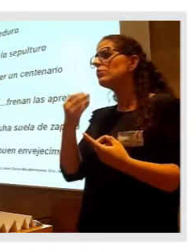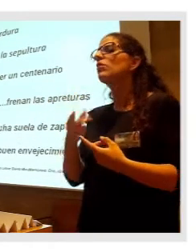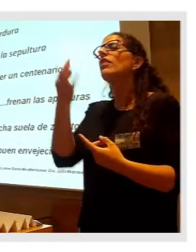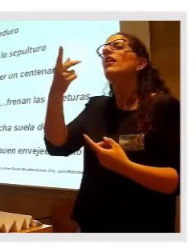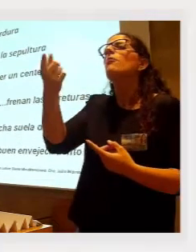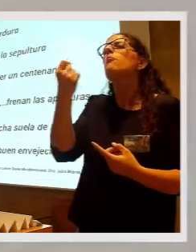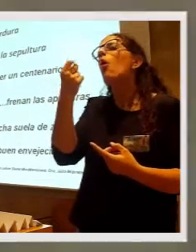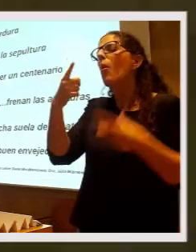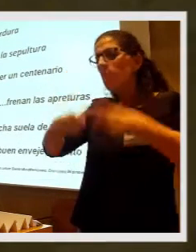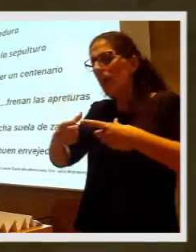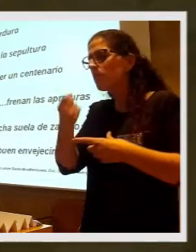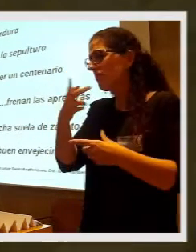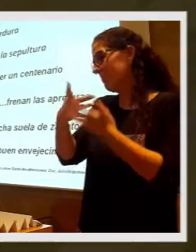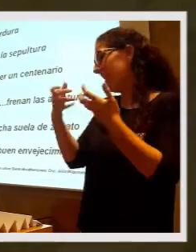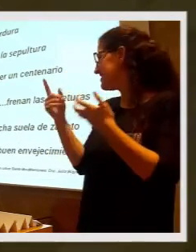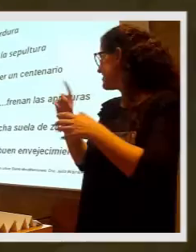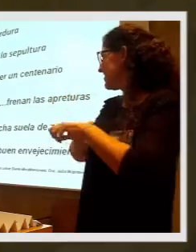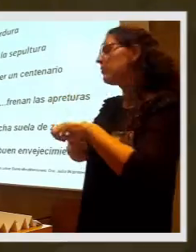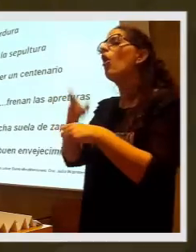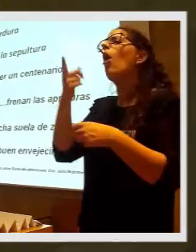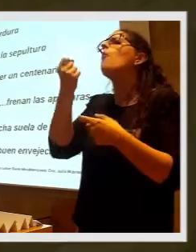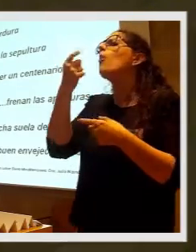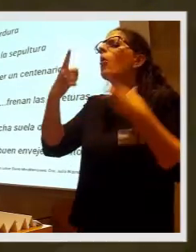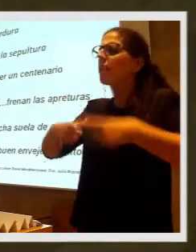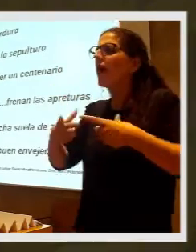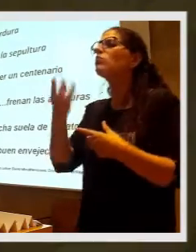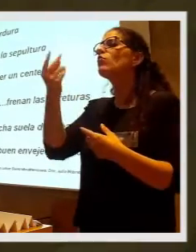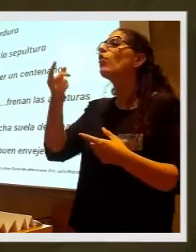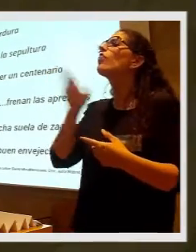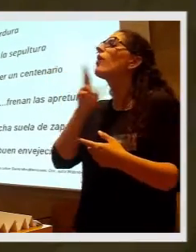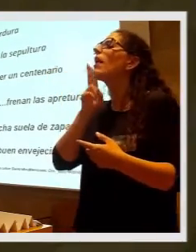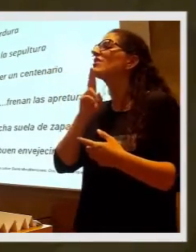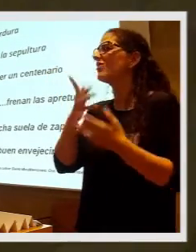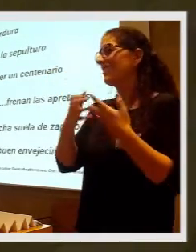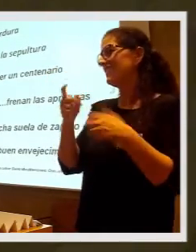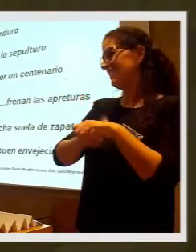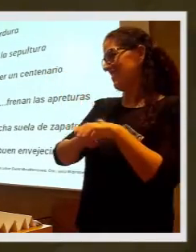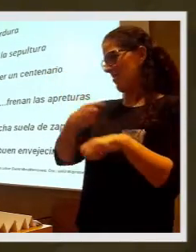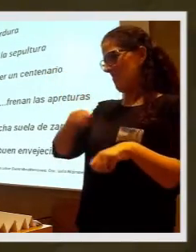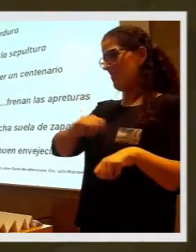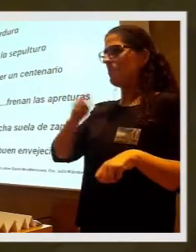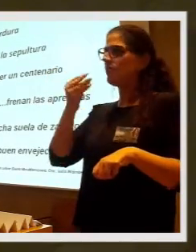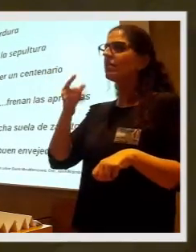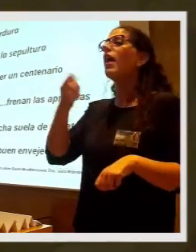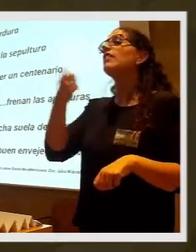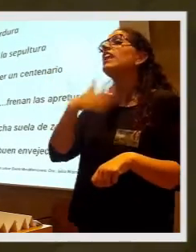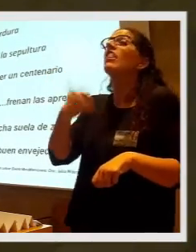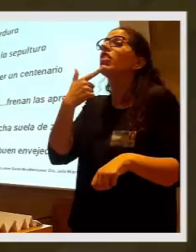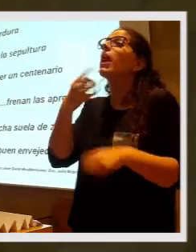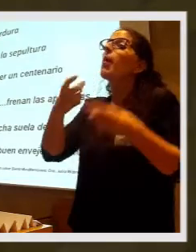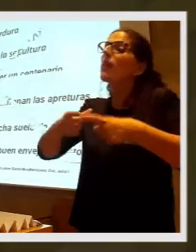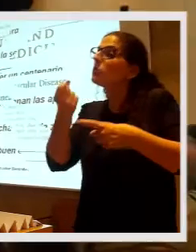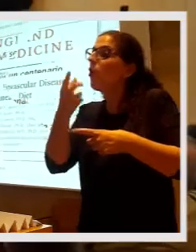zapato, todos son evidentemente indicios de lo que nos pasa y de lo que nosotros de verdad tenemos esa creencia introducida en nuestro saber y en